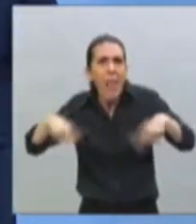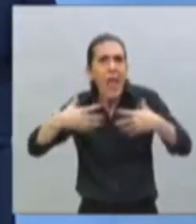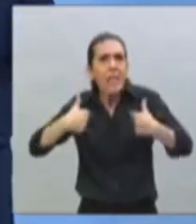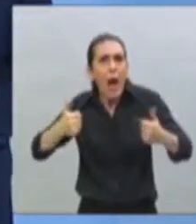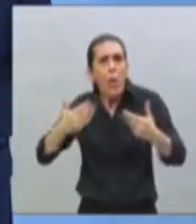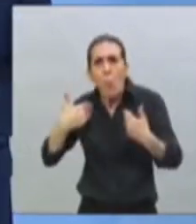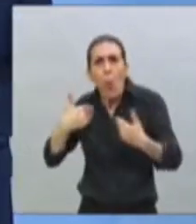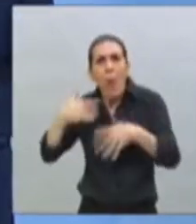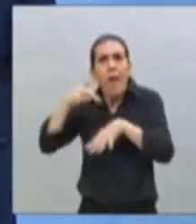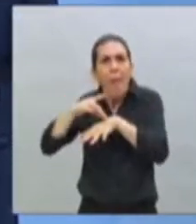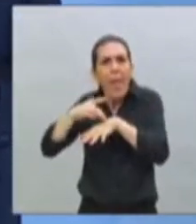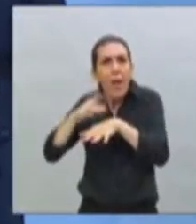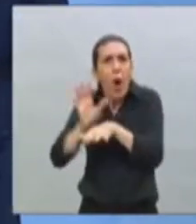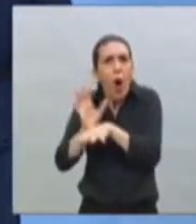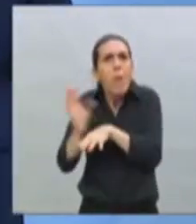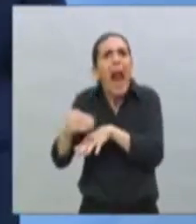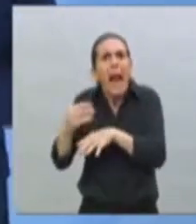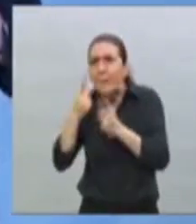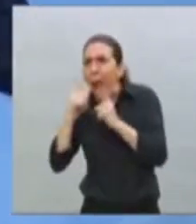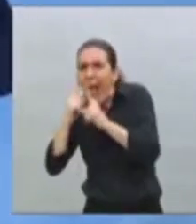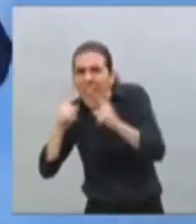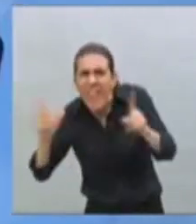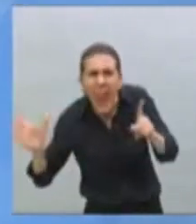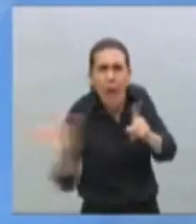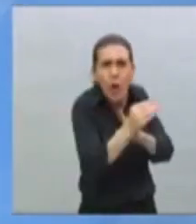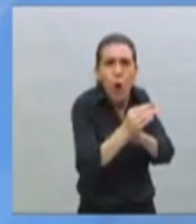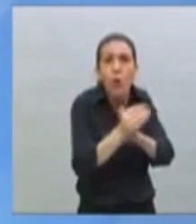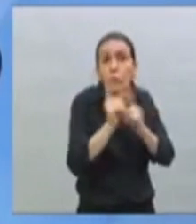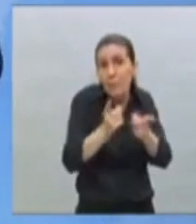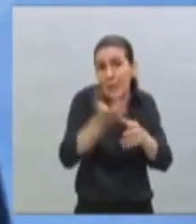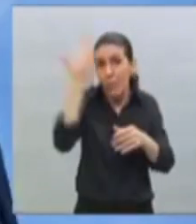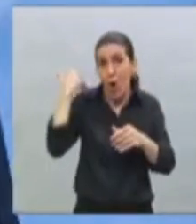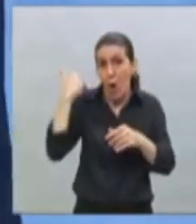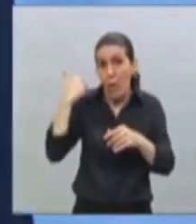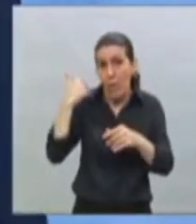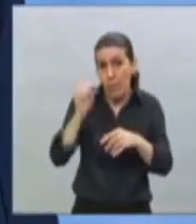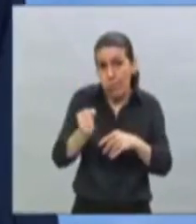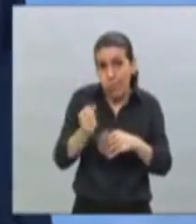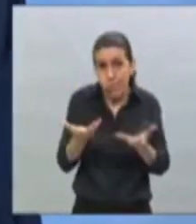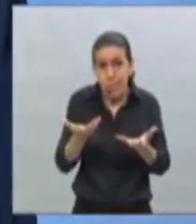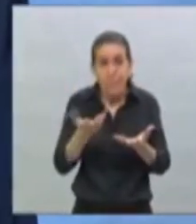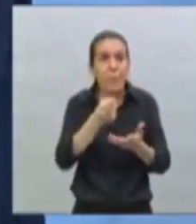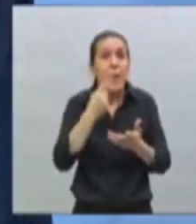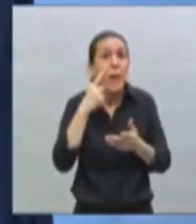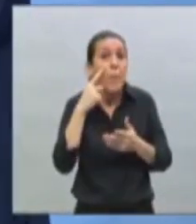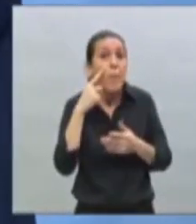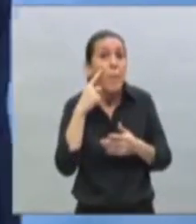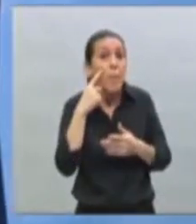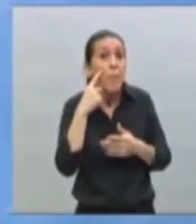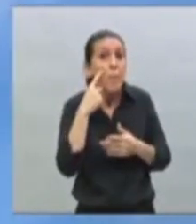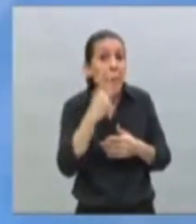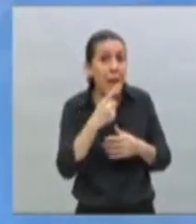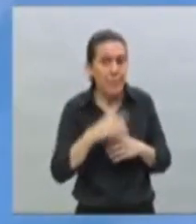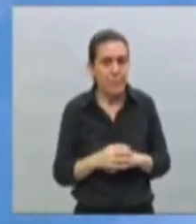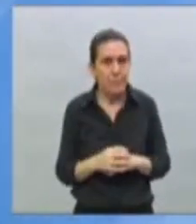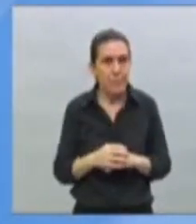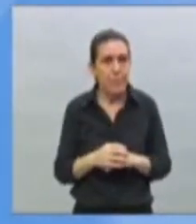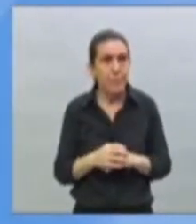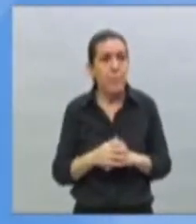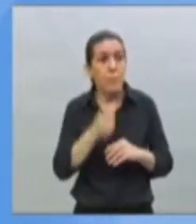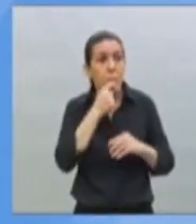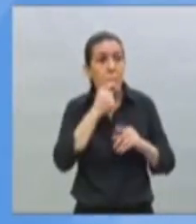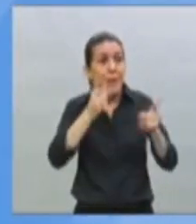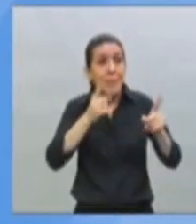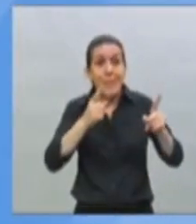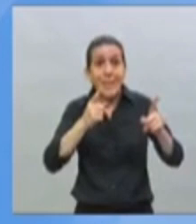mayor demanda de casos. Y eso fue exactamente lo que hicimos. Miren, cuando todo esto